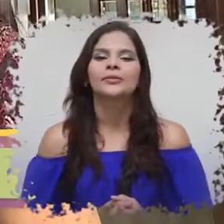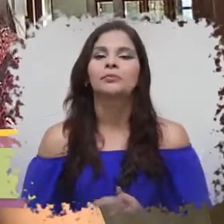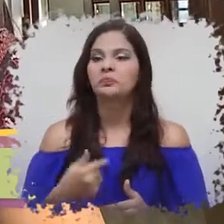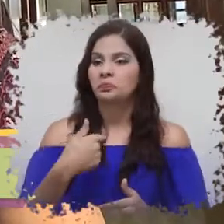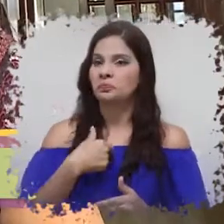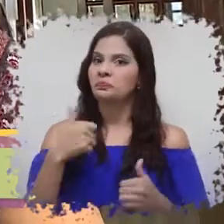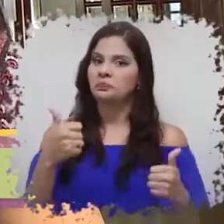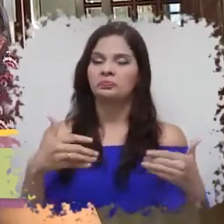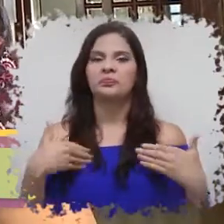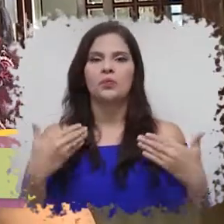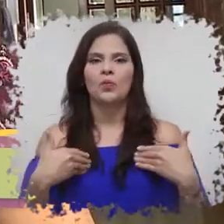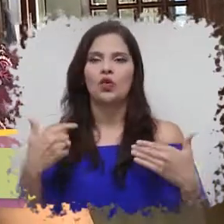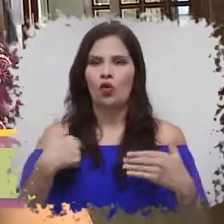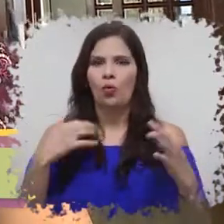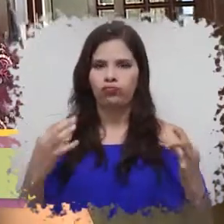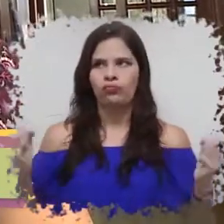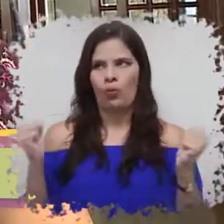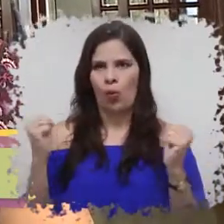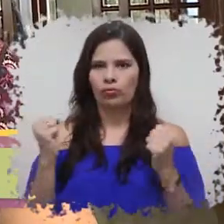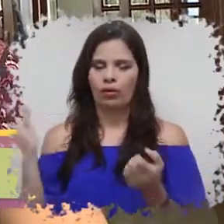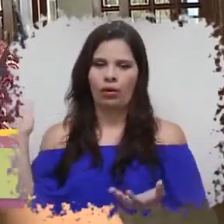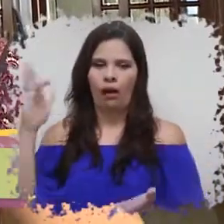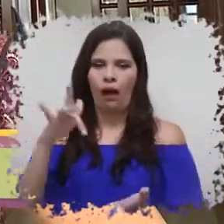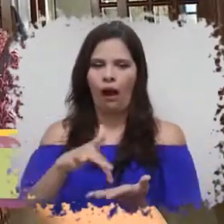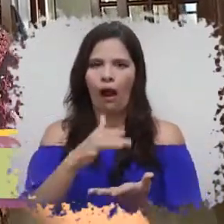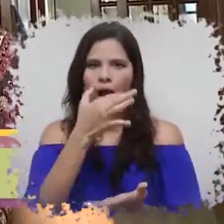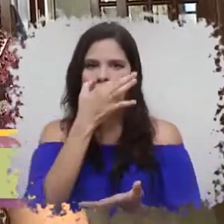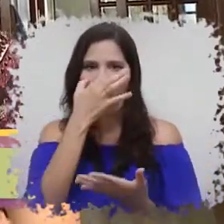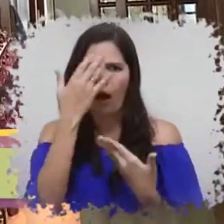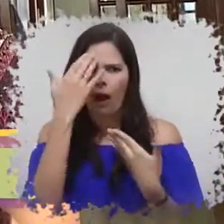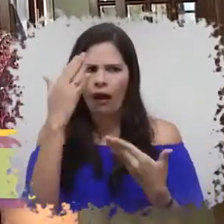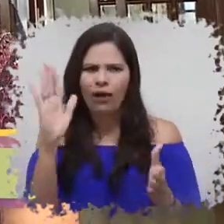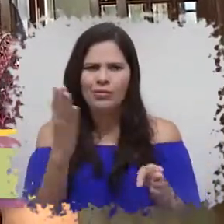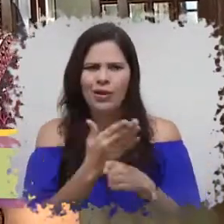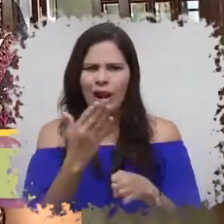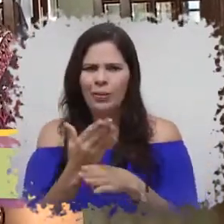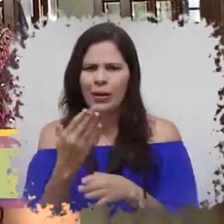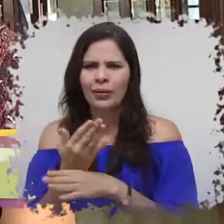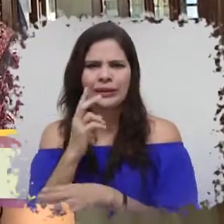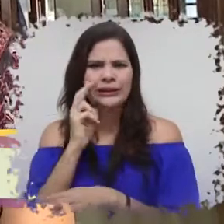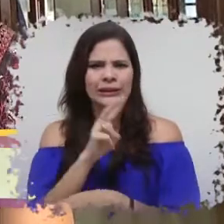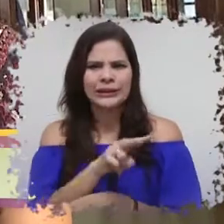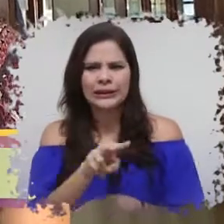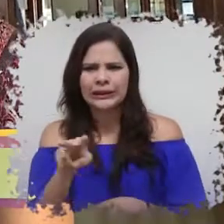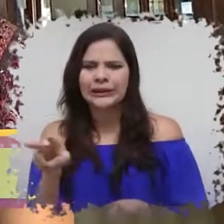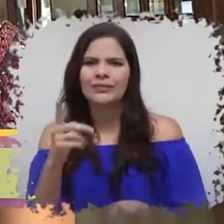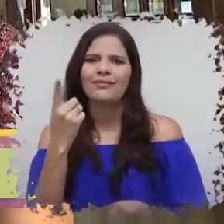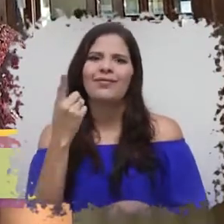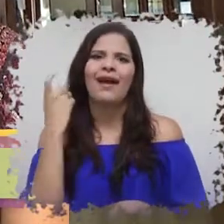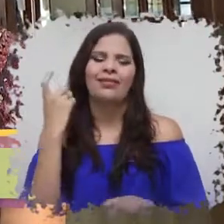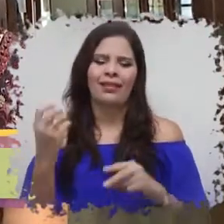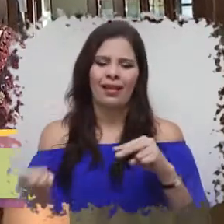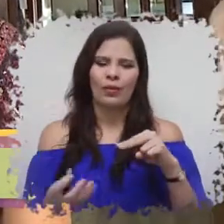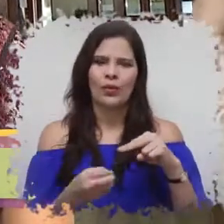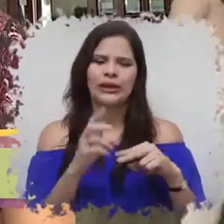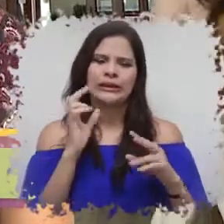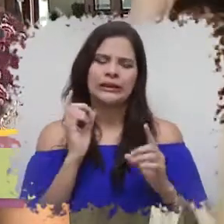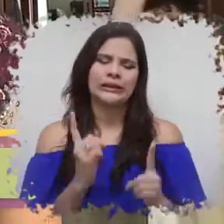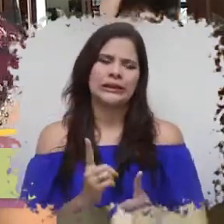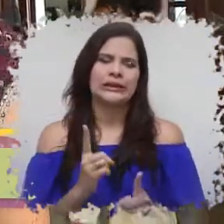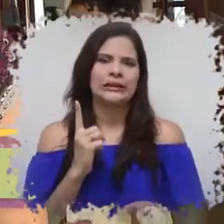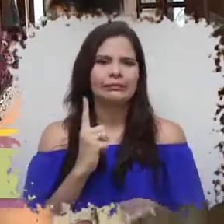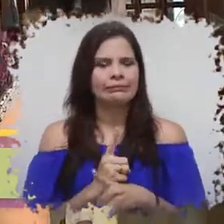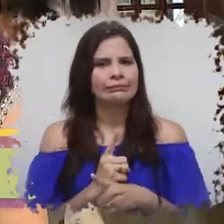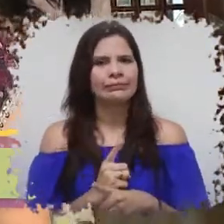viene de afuera y de Bogotá, nunca nos damos cuenta de todos los problemas que se generan a través de la falta de educación en el país.